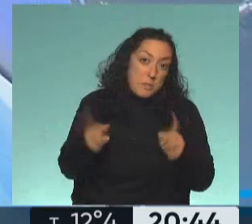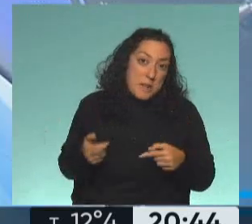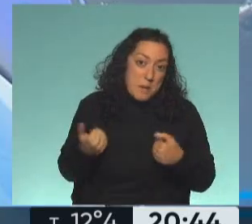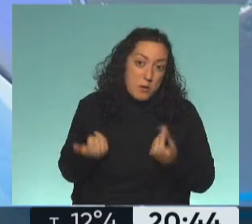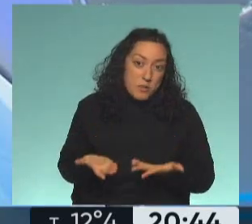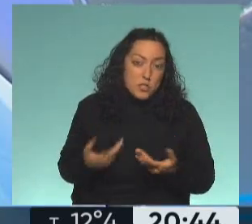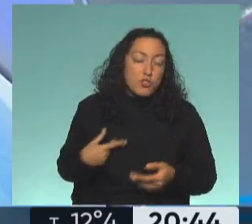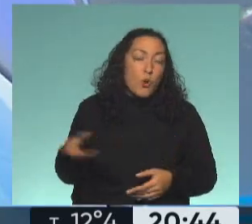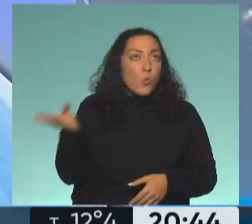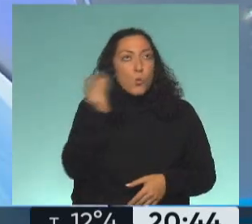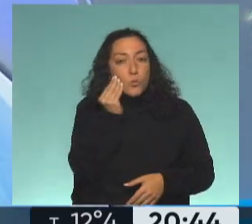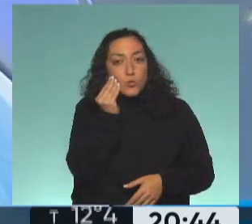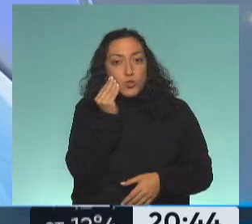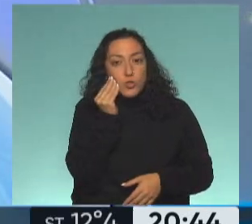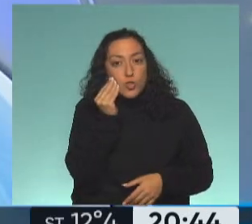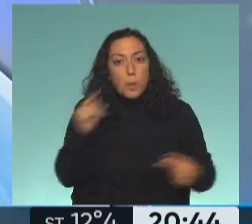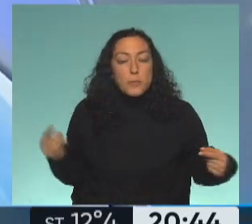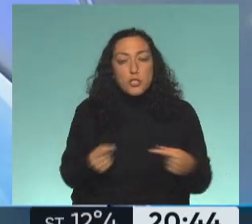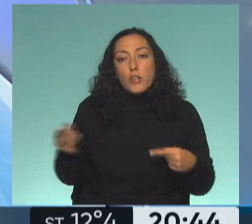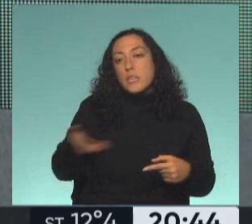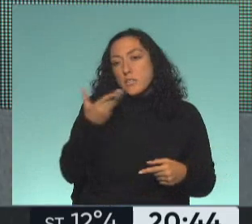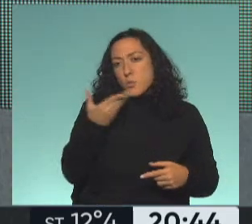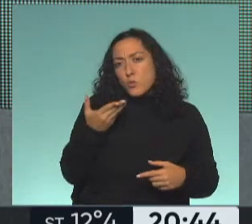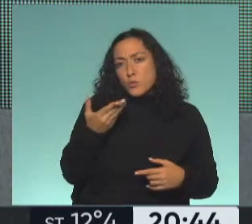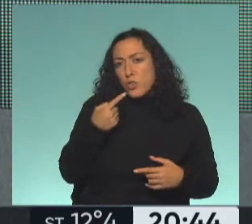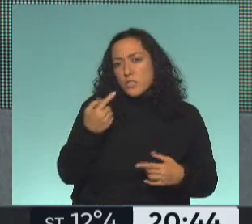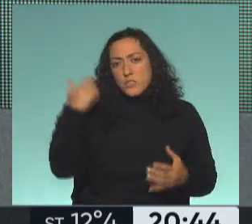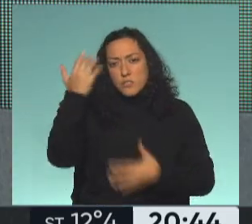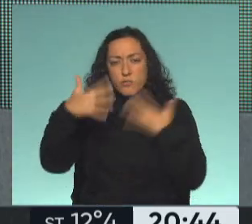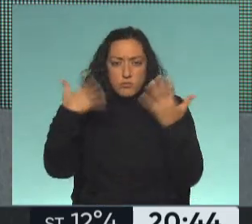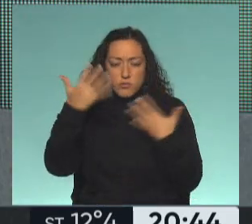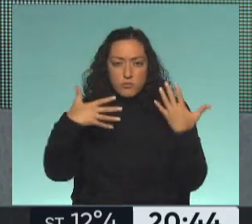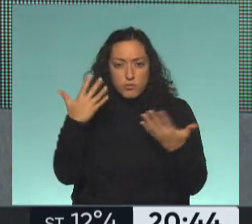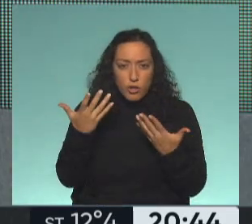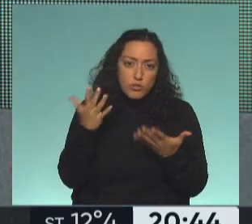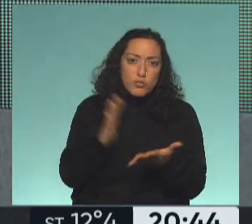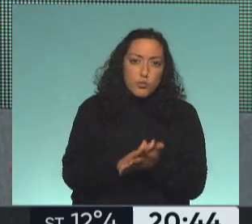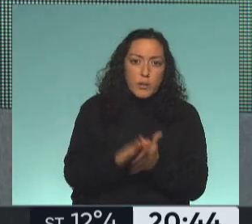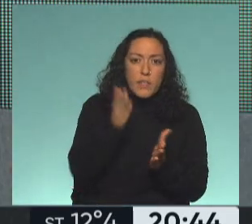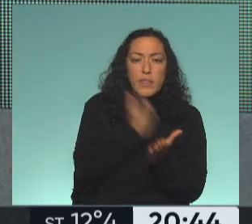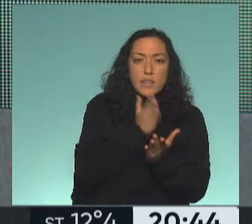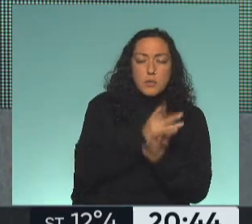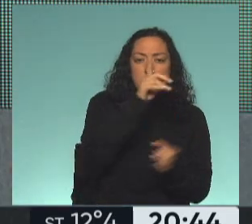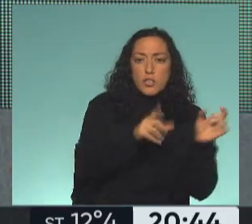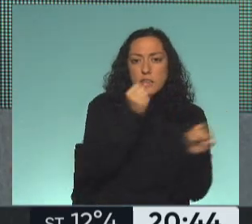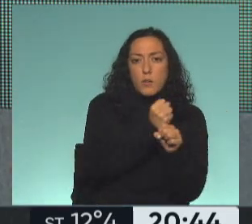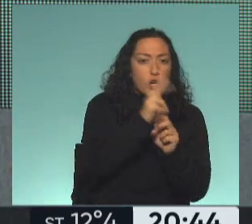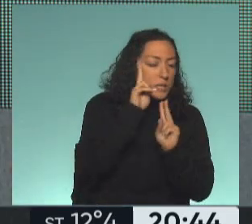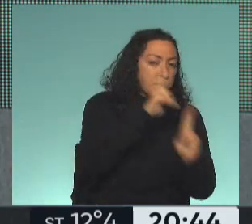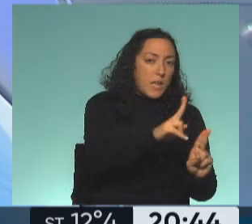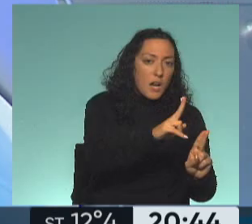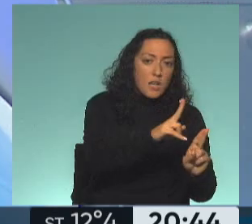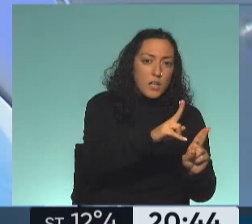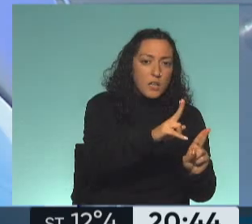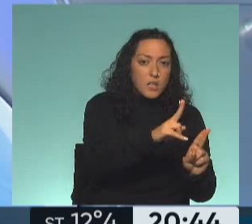estaba escuchando recién un discurso de la oposición donde confunde el hecho de respetar los derechos de los trabajadores con algo